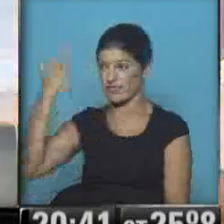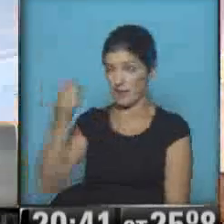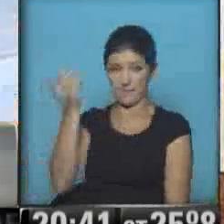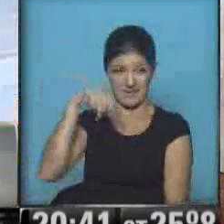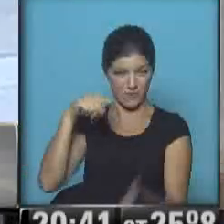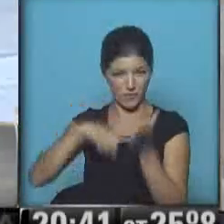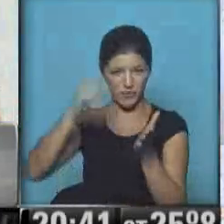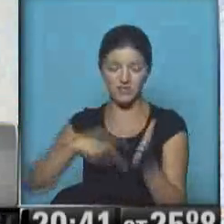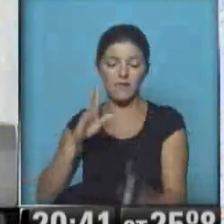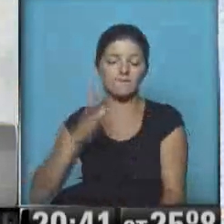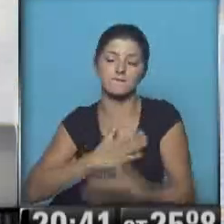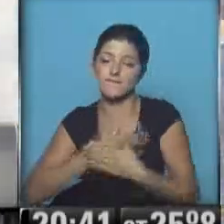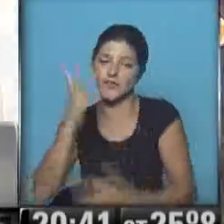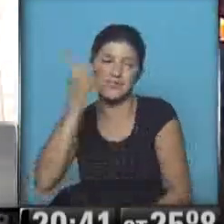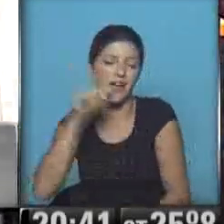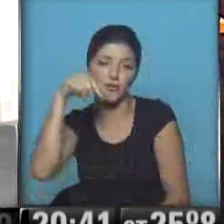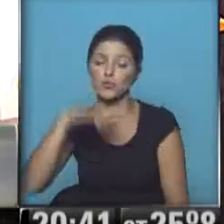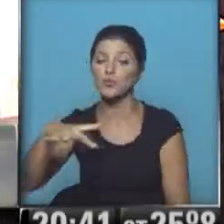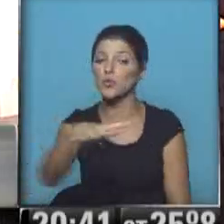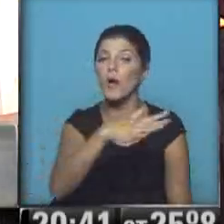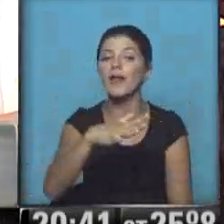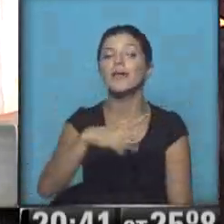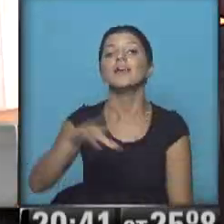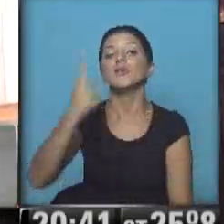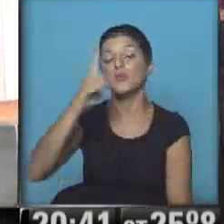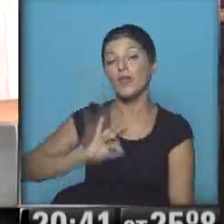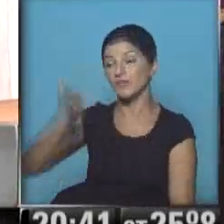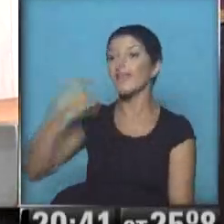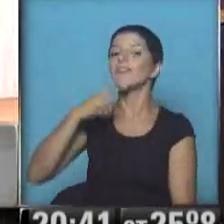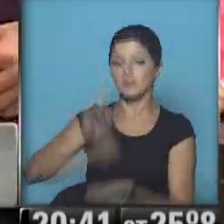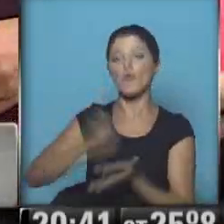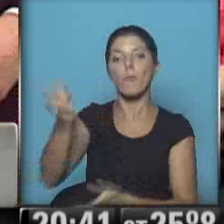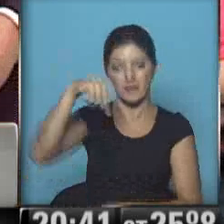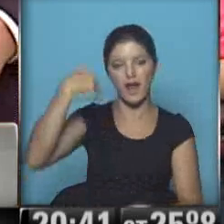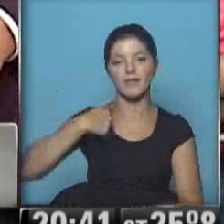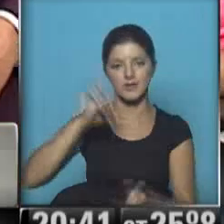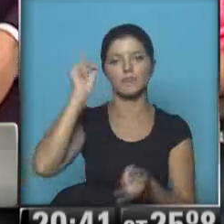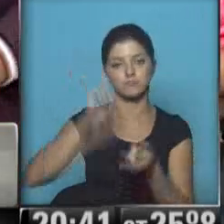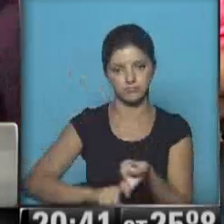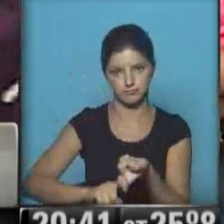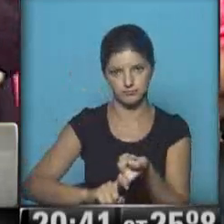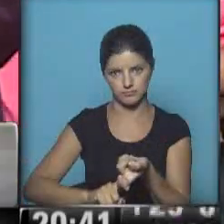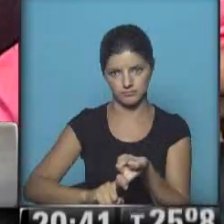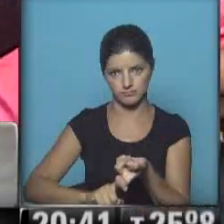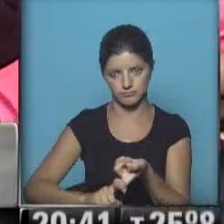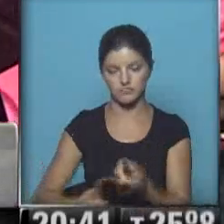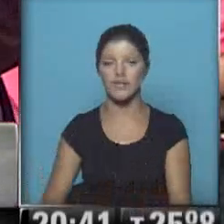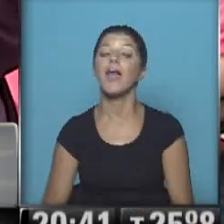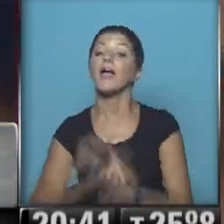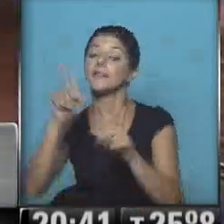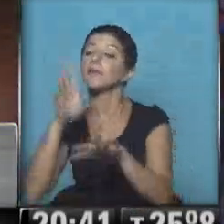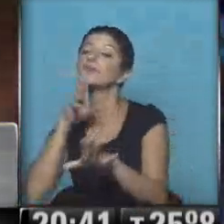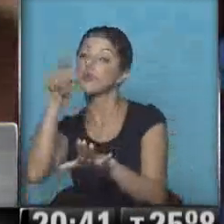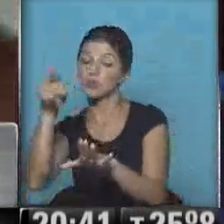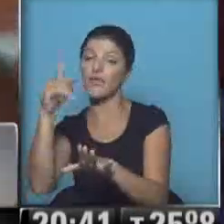esa ciudad y hace un año nosotros tomamos la decisión de casarnos acá en Argentina. En relación a Rusia, cabe destacar que durante